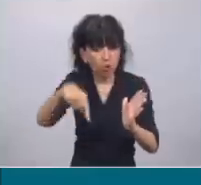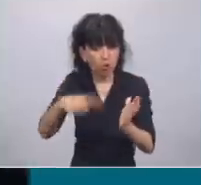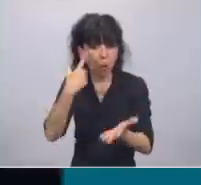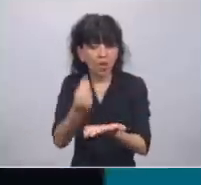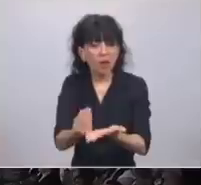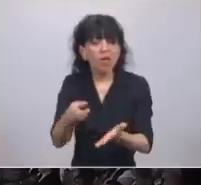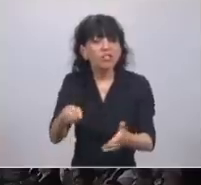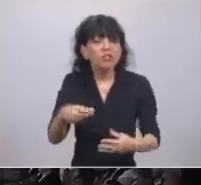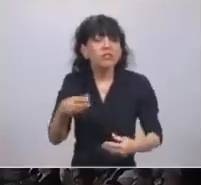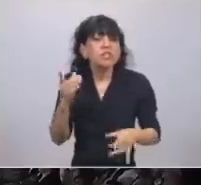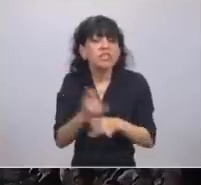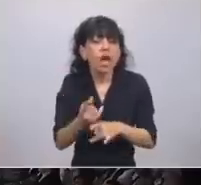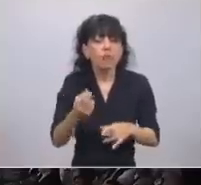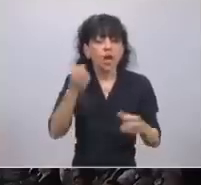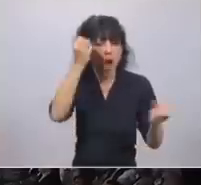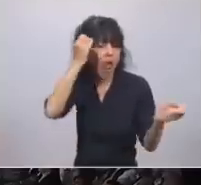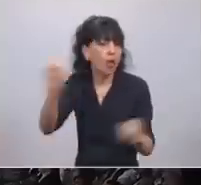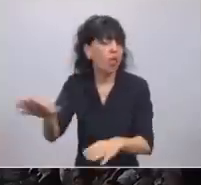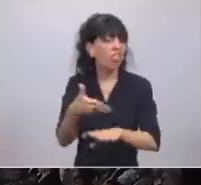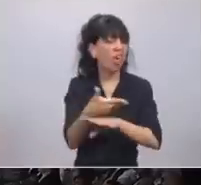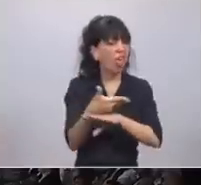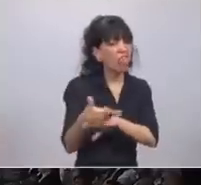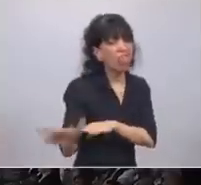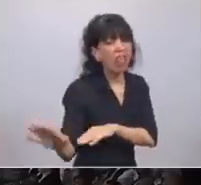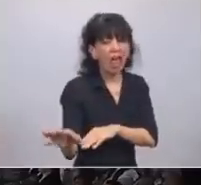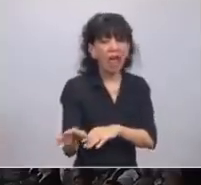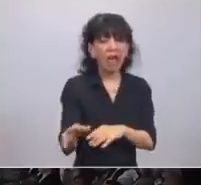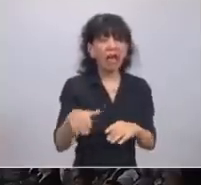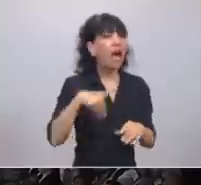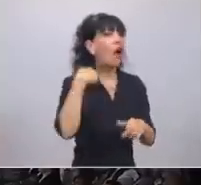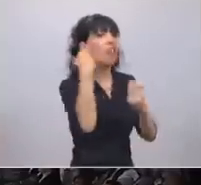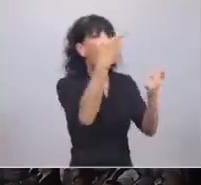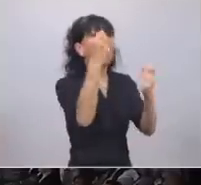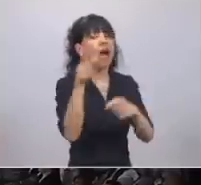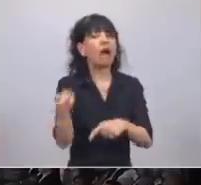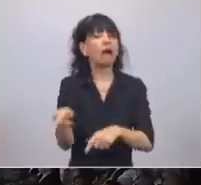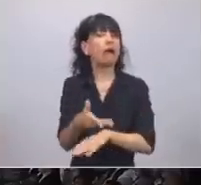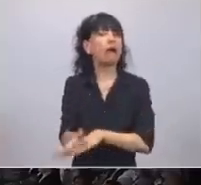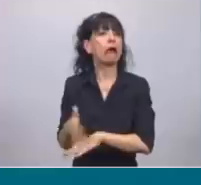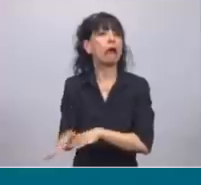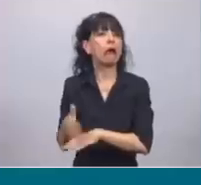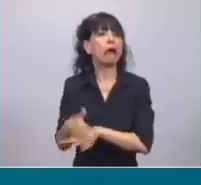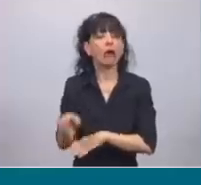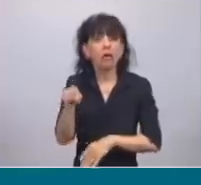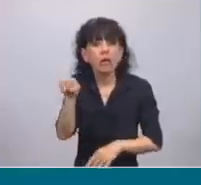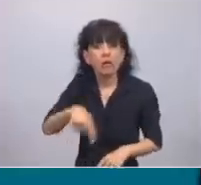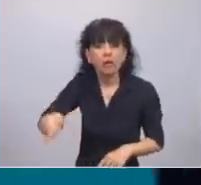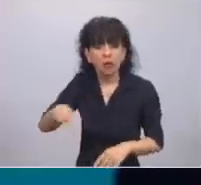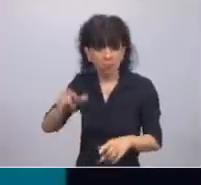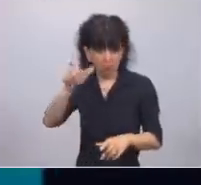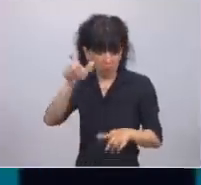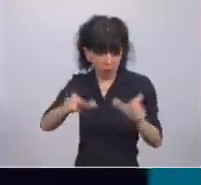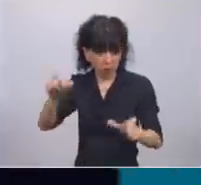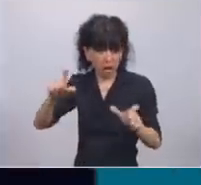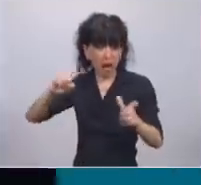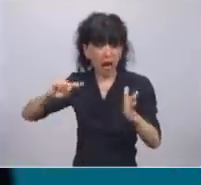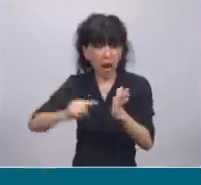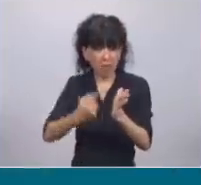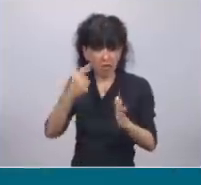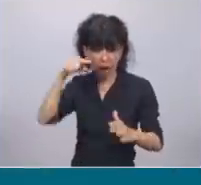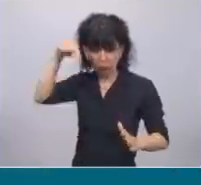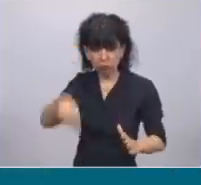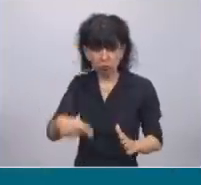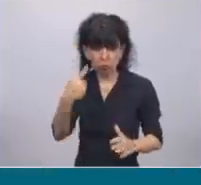sienten olvidados, postergados, que ven en Puerto Madero o en algunos barrios